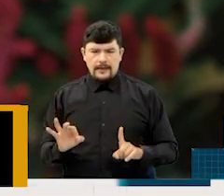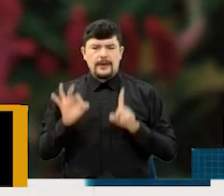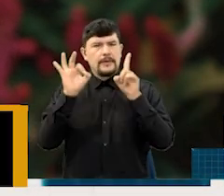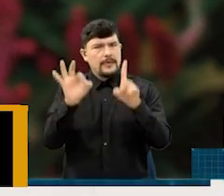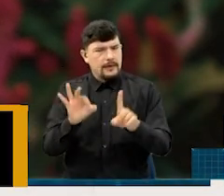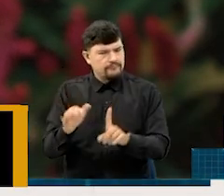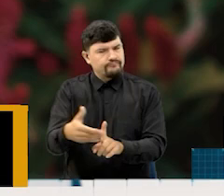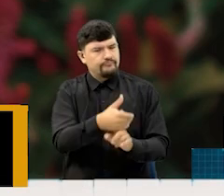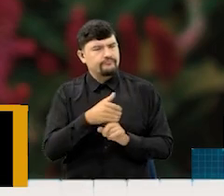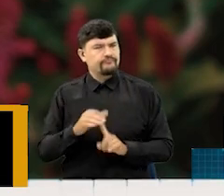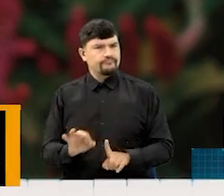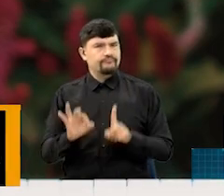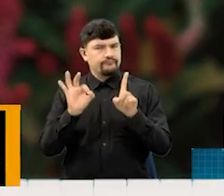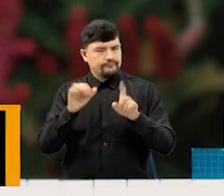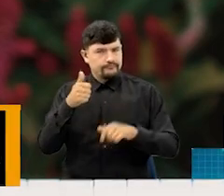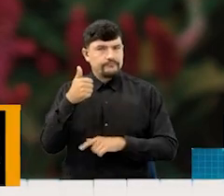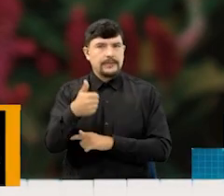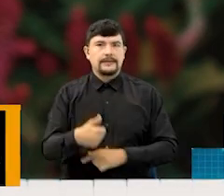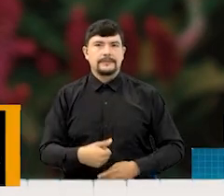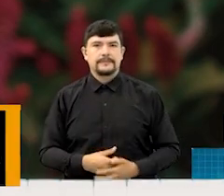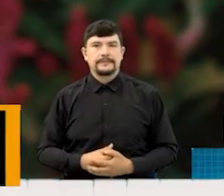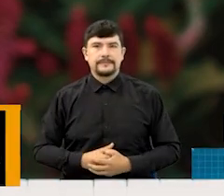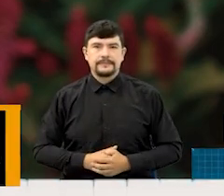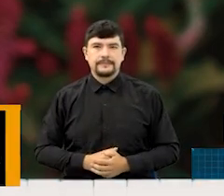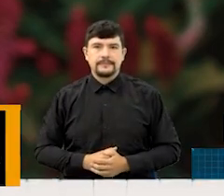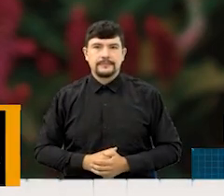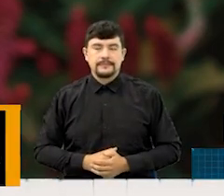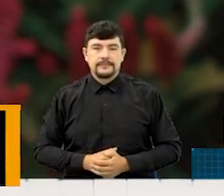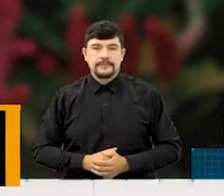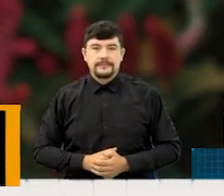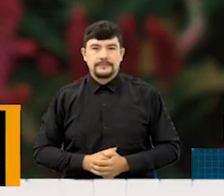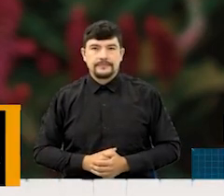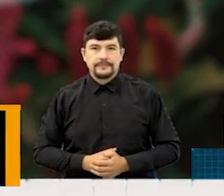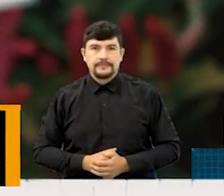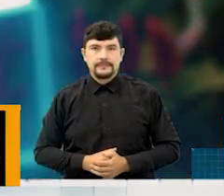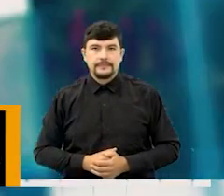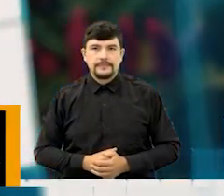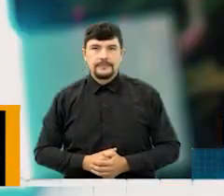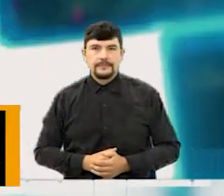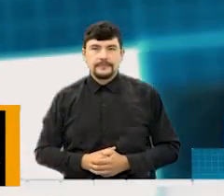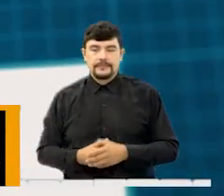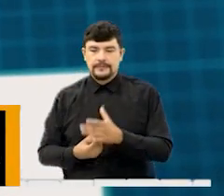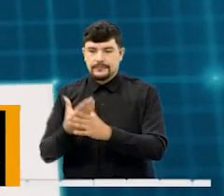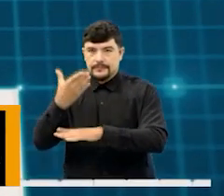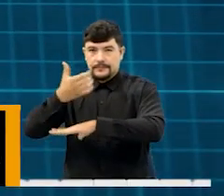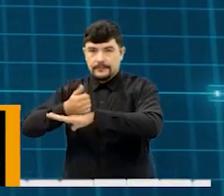ambientes sostenibles y contribuyan a la calidad de vida de las comunidades.